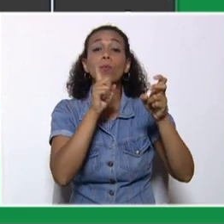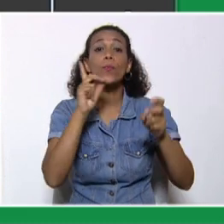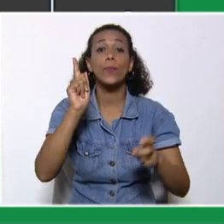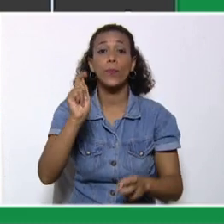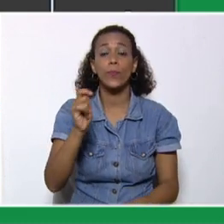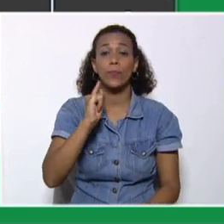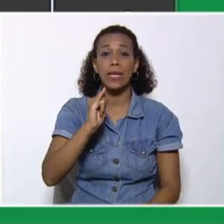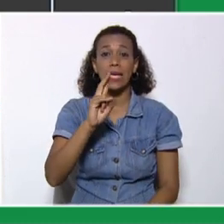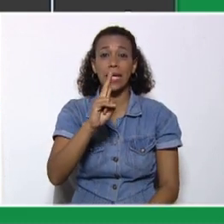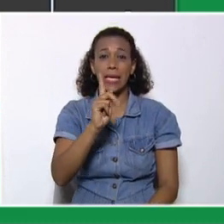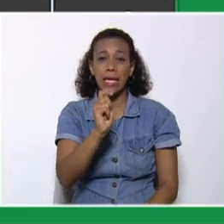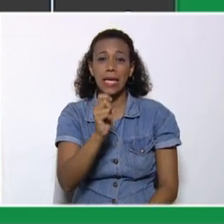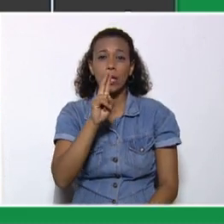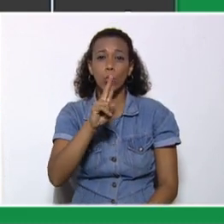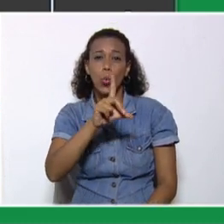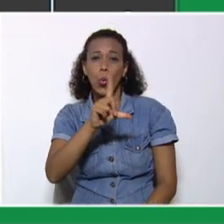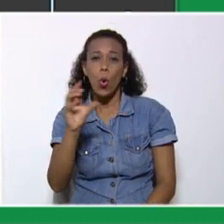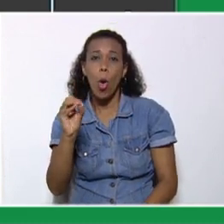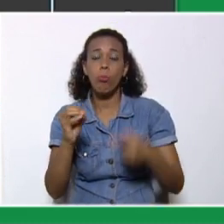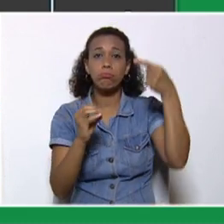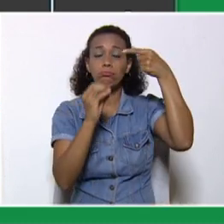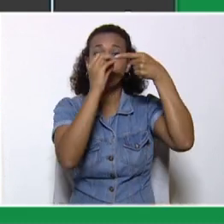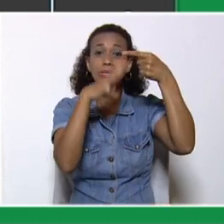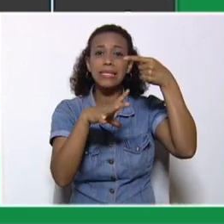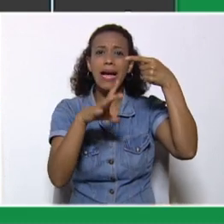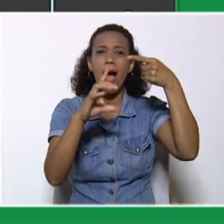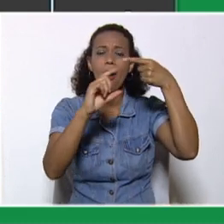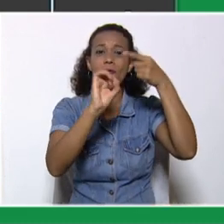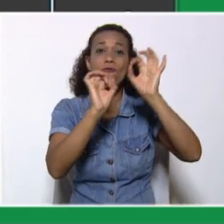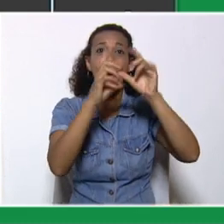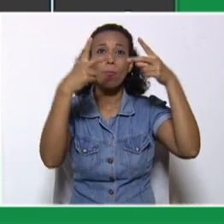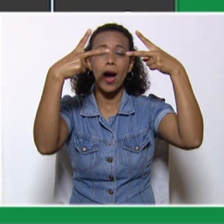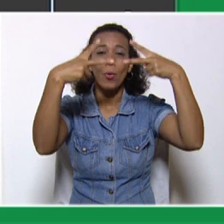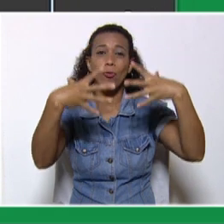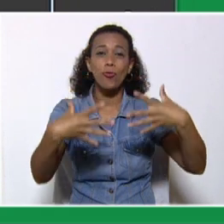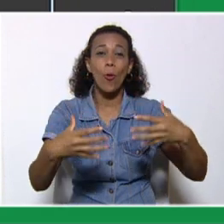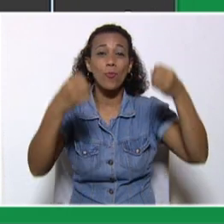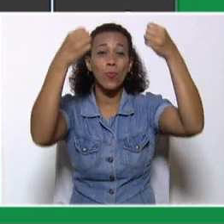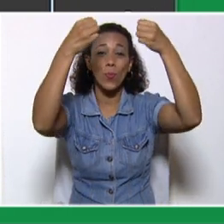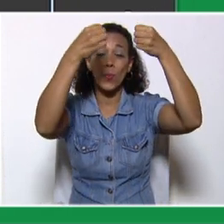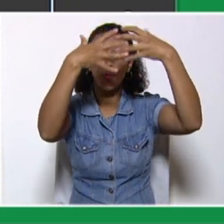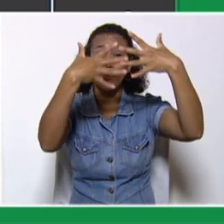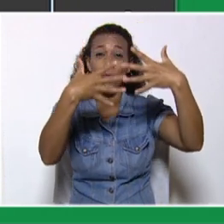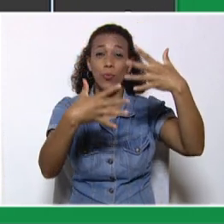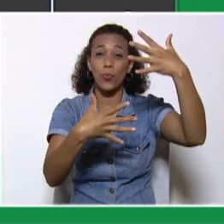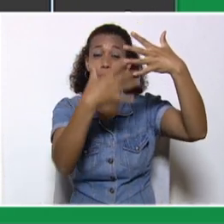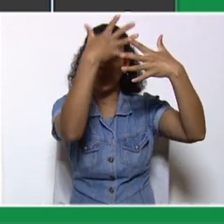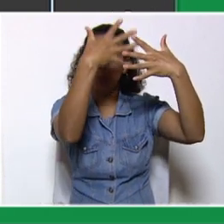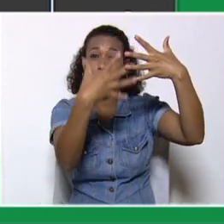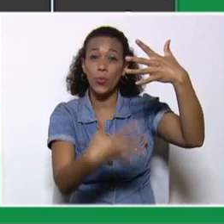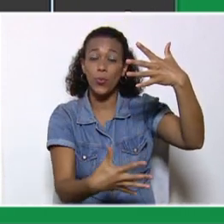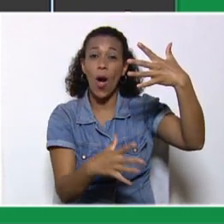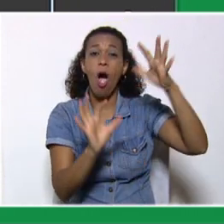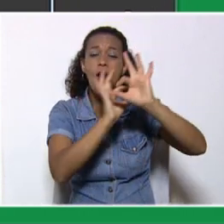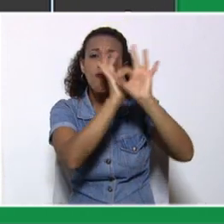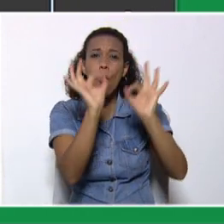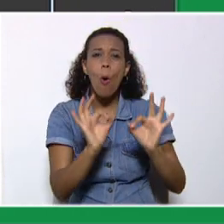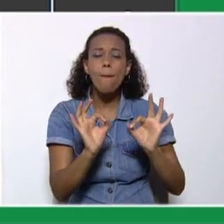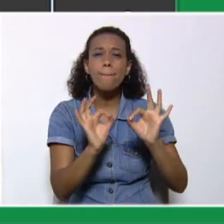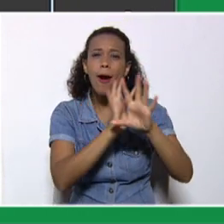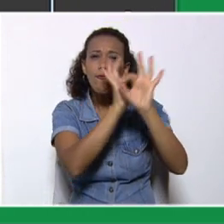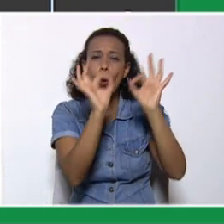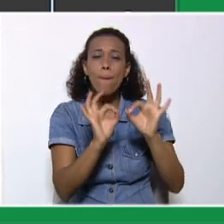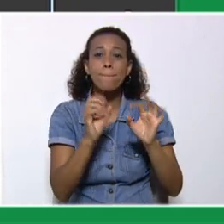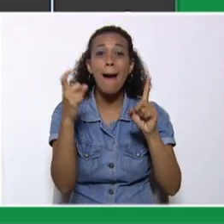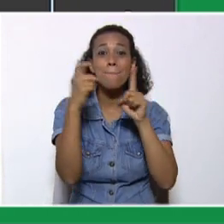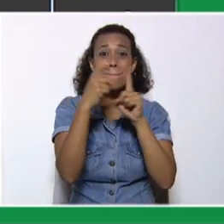clic. Aquí vemos que aparece una gama de opciones de título, el cual usted